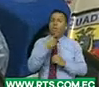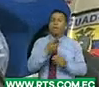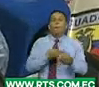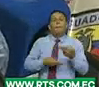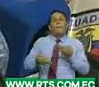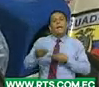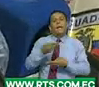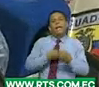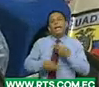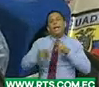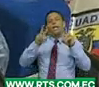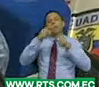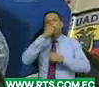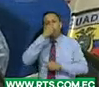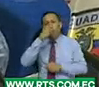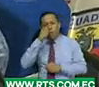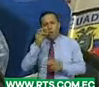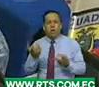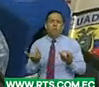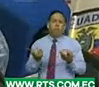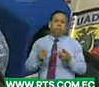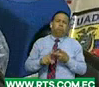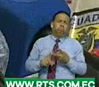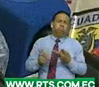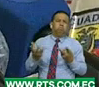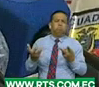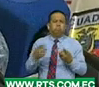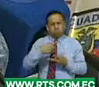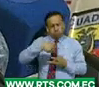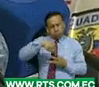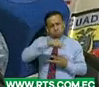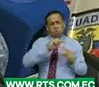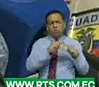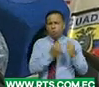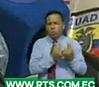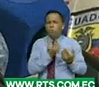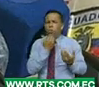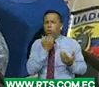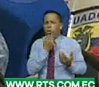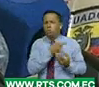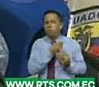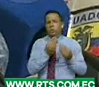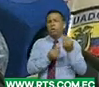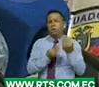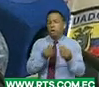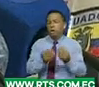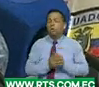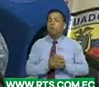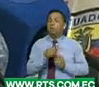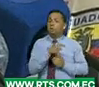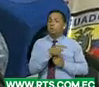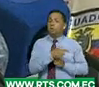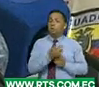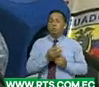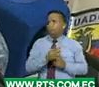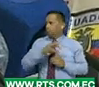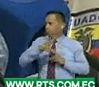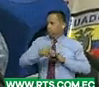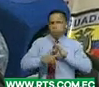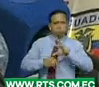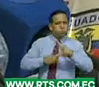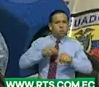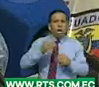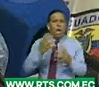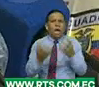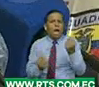sustancias sujetas a fiscalización también estado organización directiva se estaban estaban cometiendo robo a vehículos